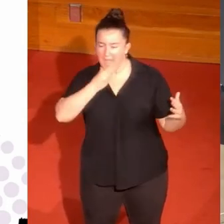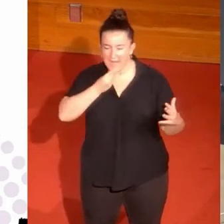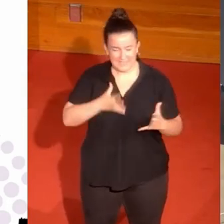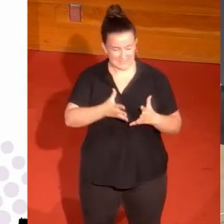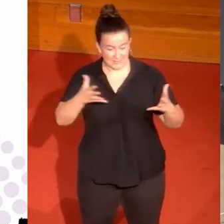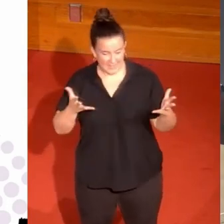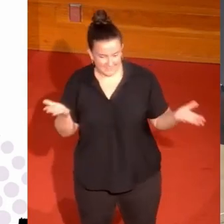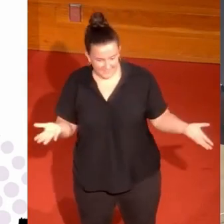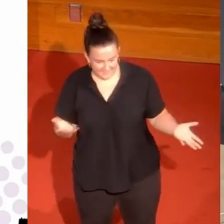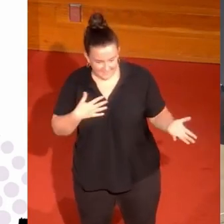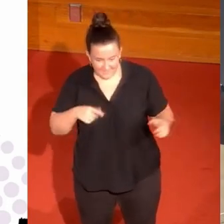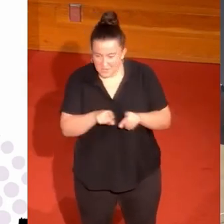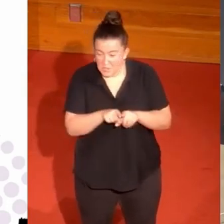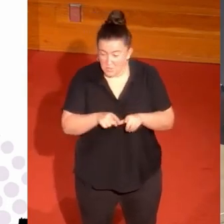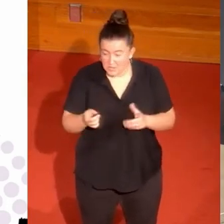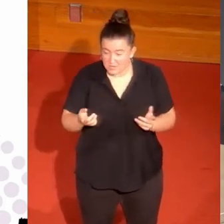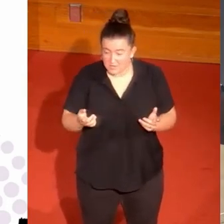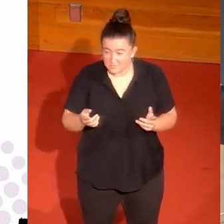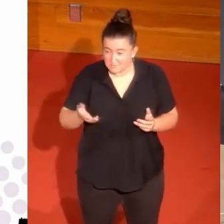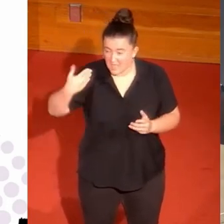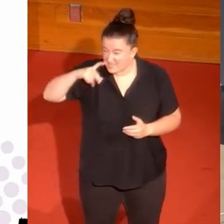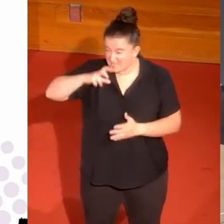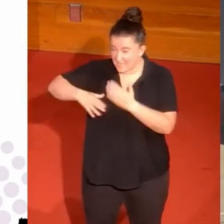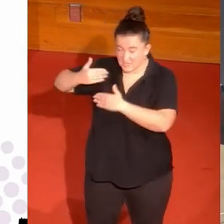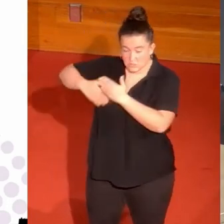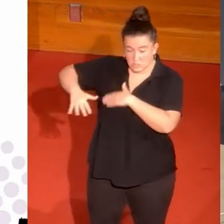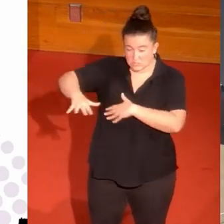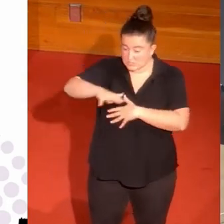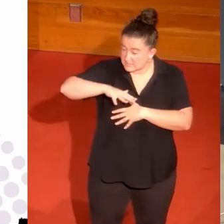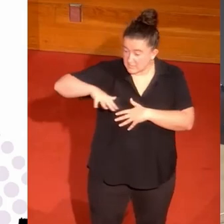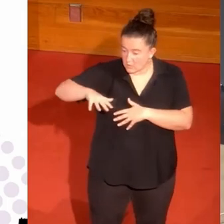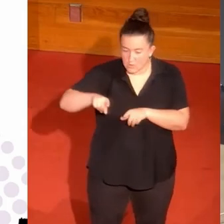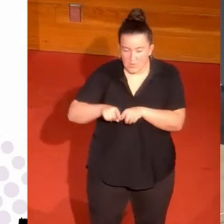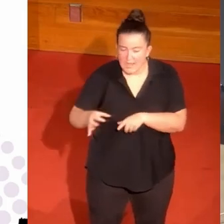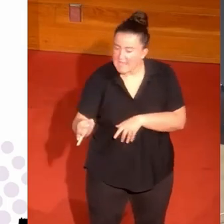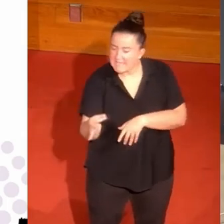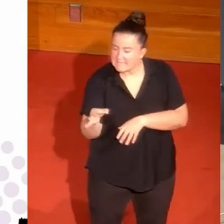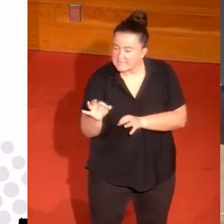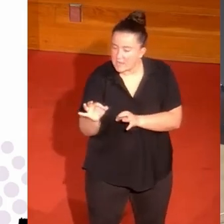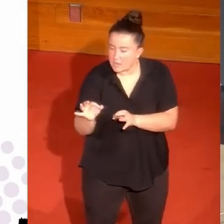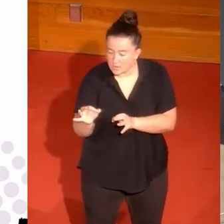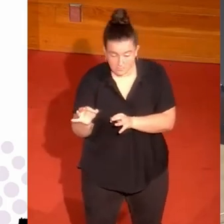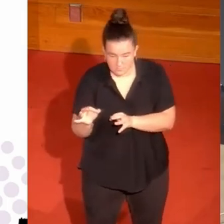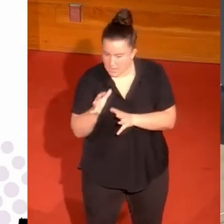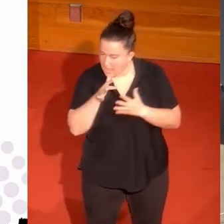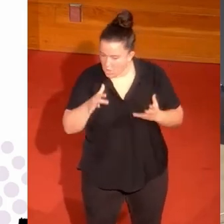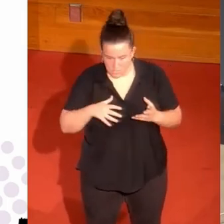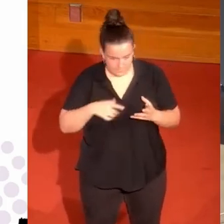una isla dentro de la región hace hace hace unos años que ahora mismo con erdogan ha habido una